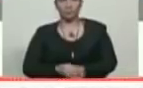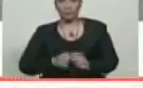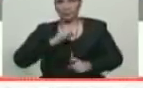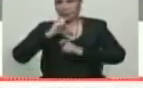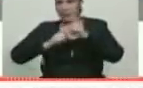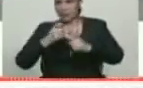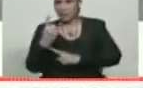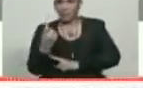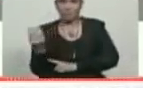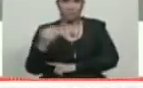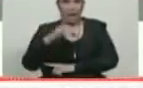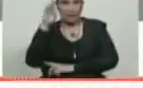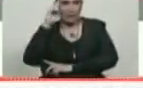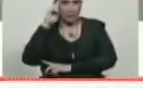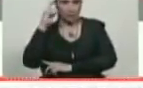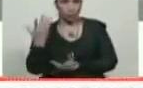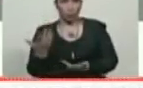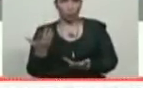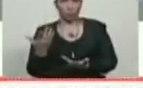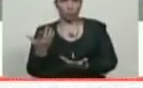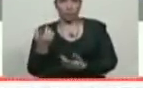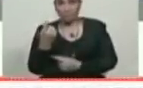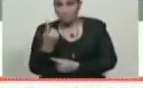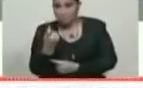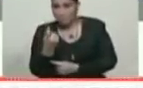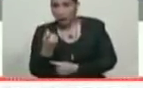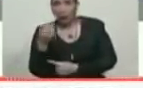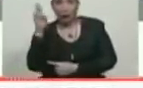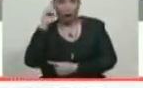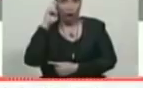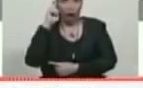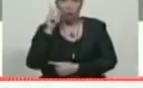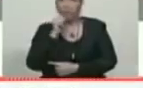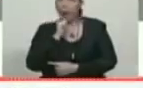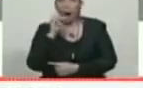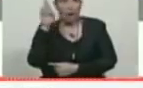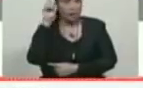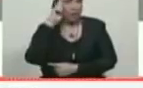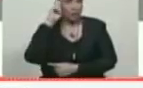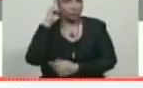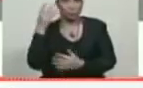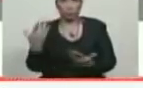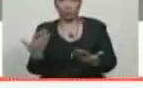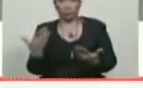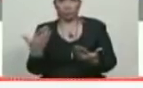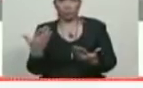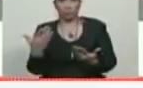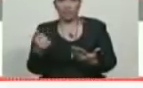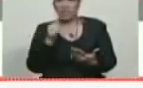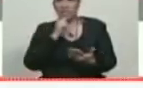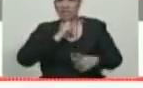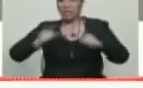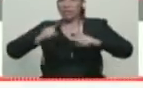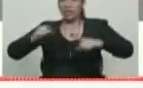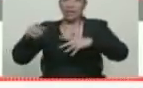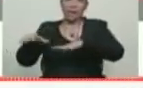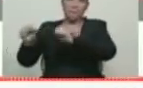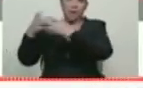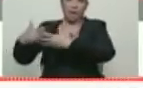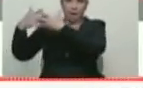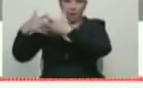de razón, por la irracionalidad de quien dirige el imperialismo